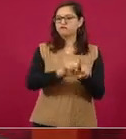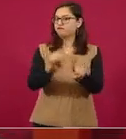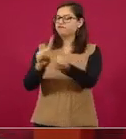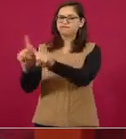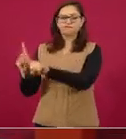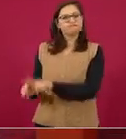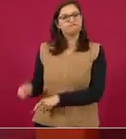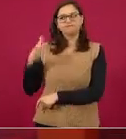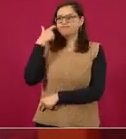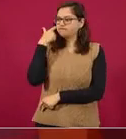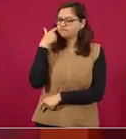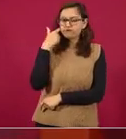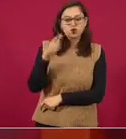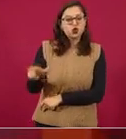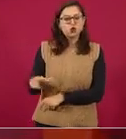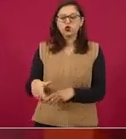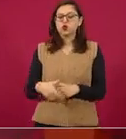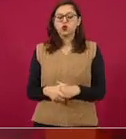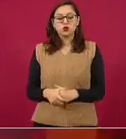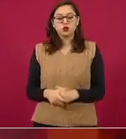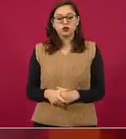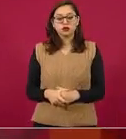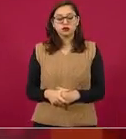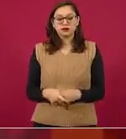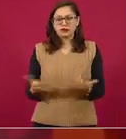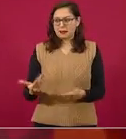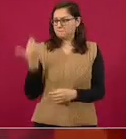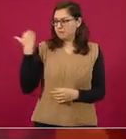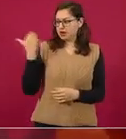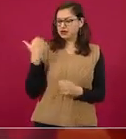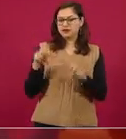también acusado de corrupción.